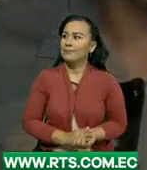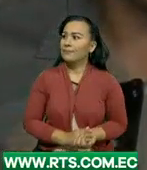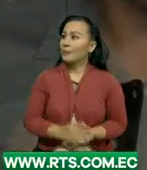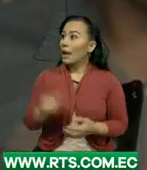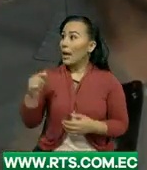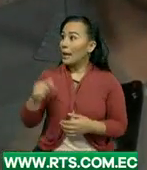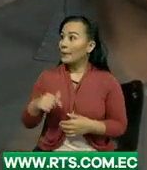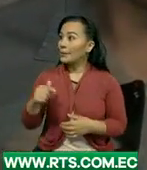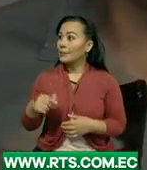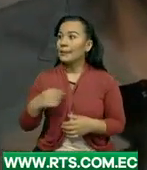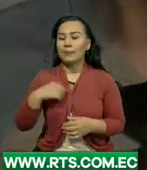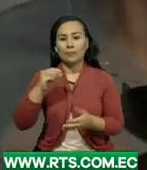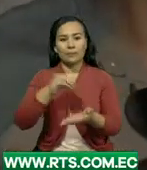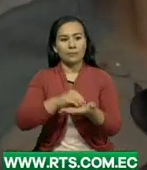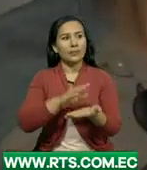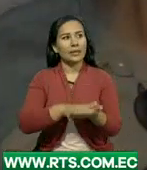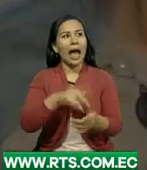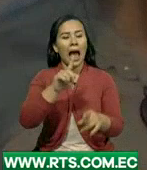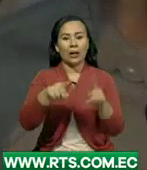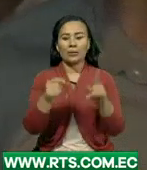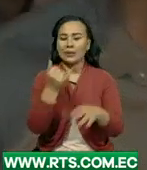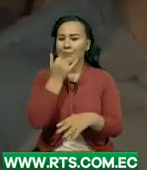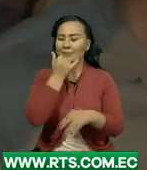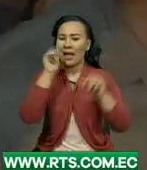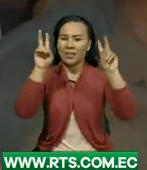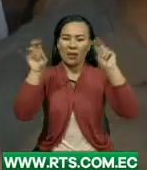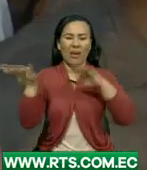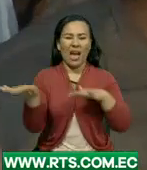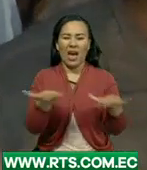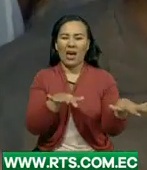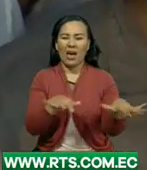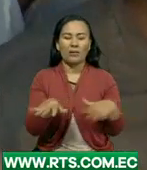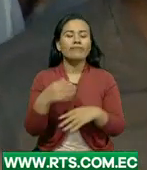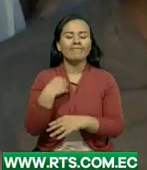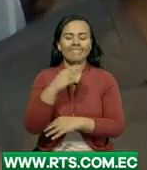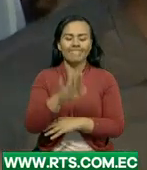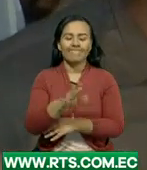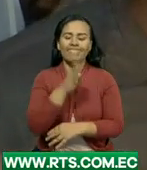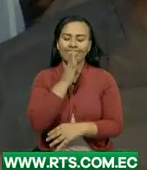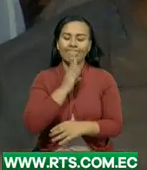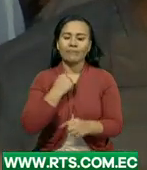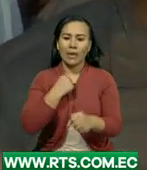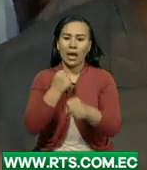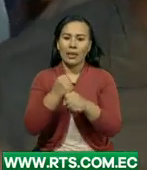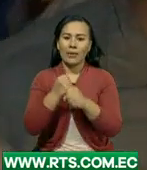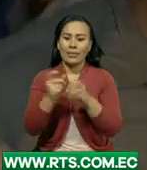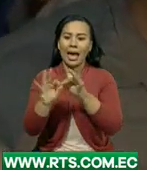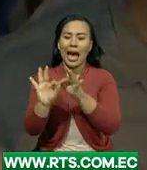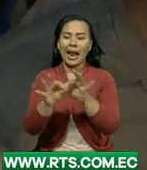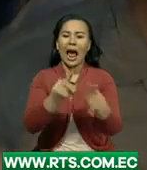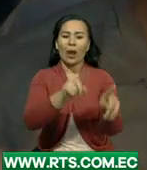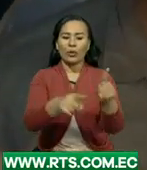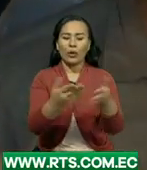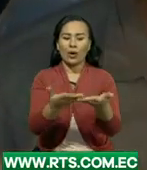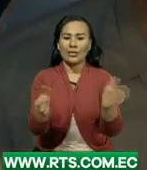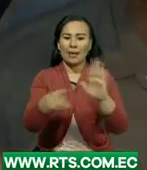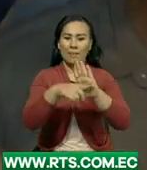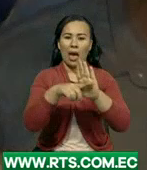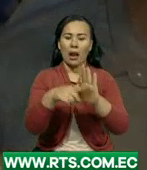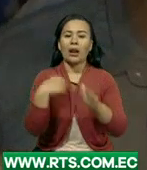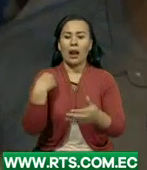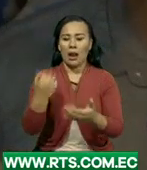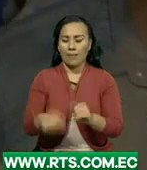inicialmente, desde el primer día, muchos errores en el tema del terremoto y nosotros estamos trabajando para corregir esos errores, para hacer las cosas mejor y